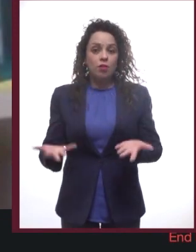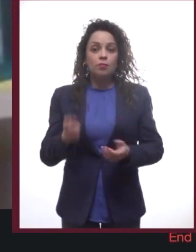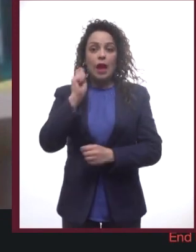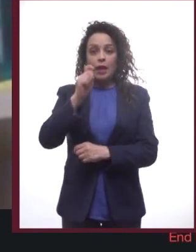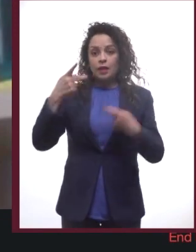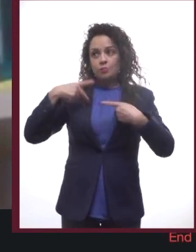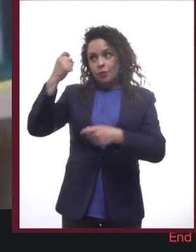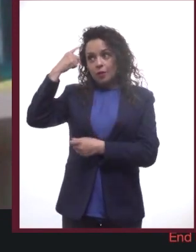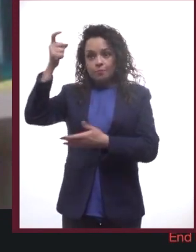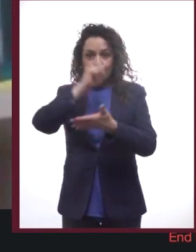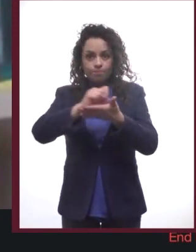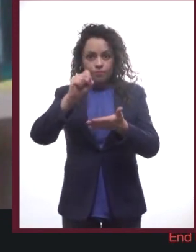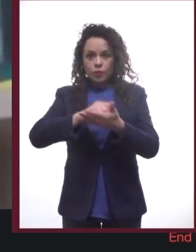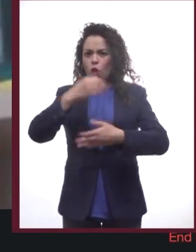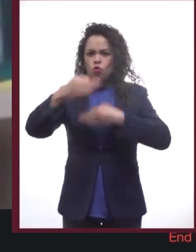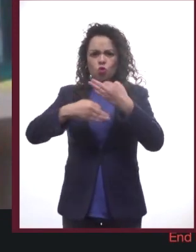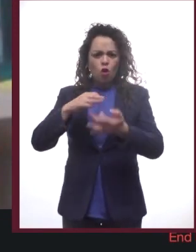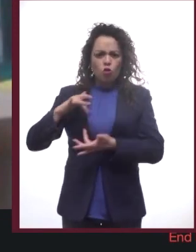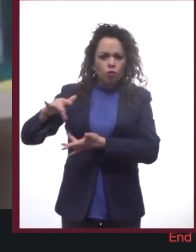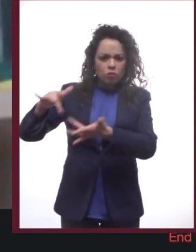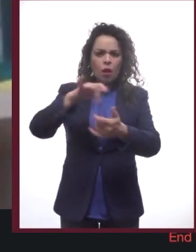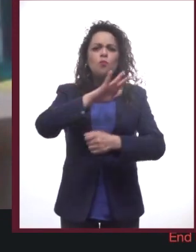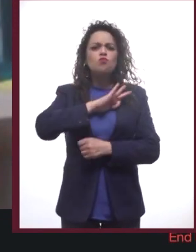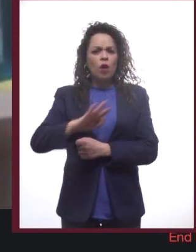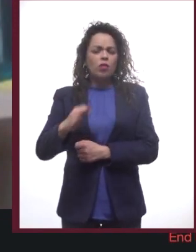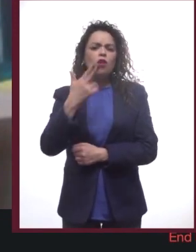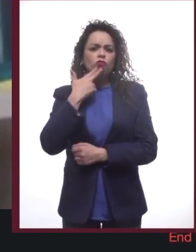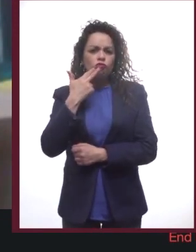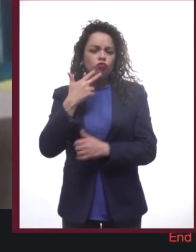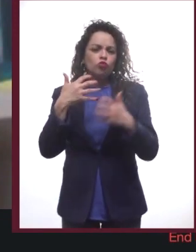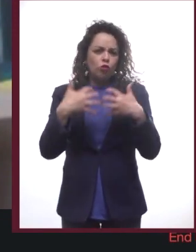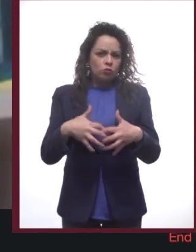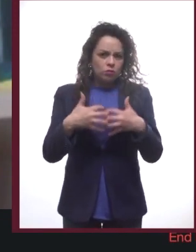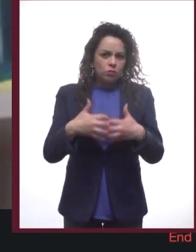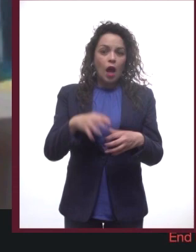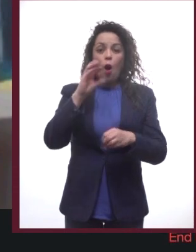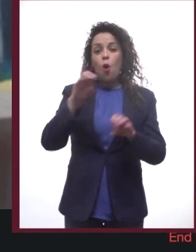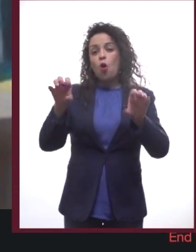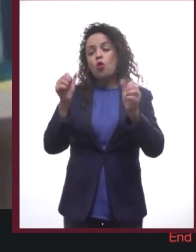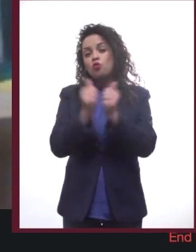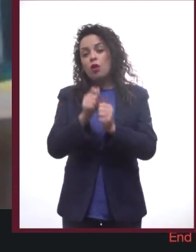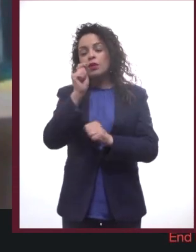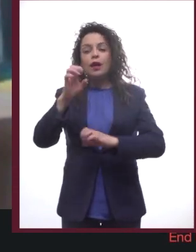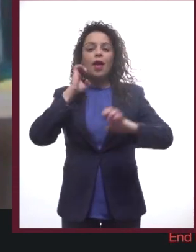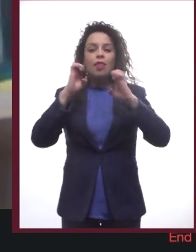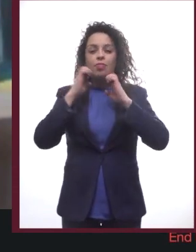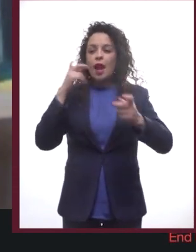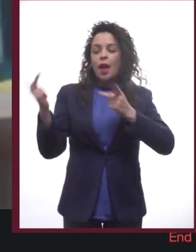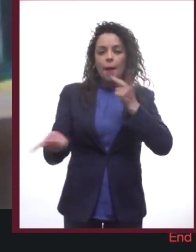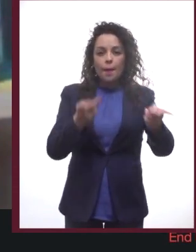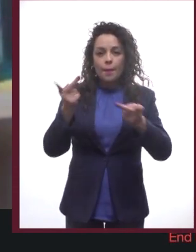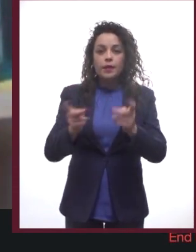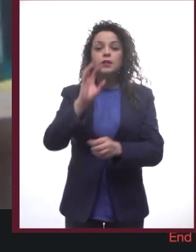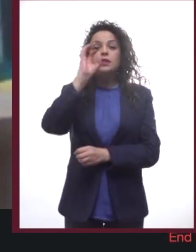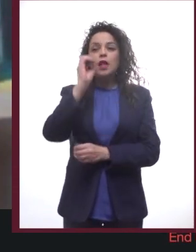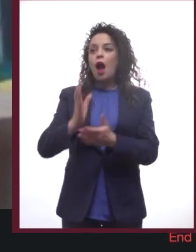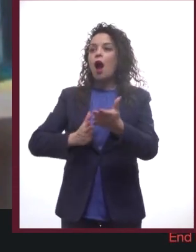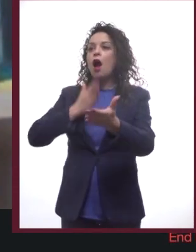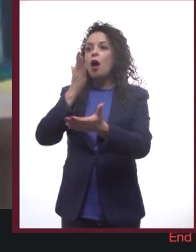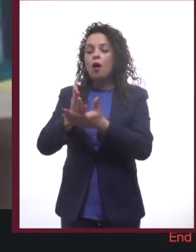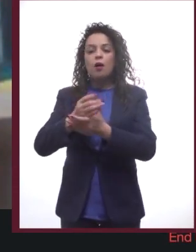nuestro autor o a nuestra autora. Todas las redes sociales funcionan y también a través de entrevistas, pues visitas